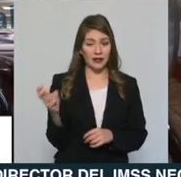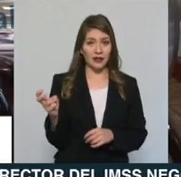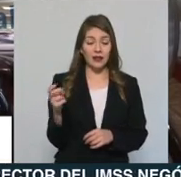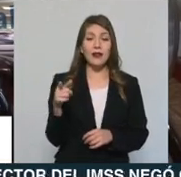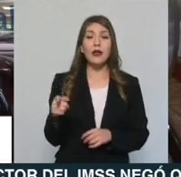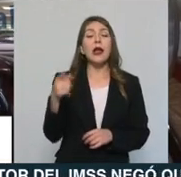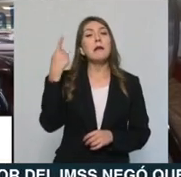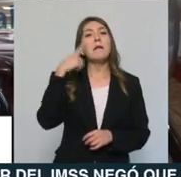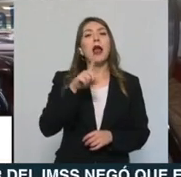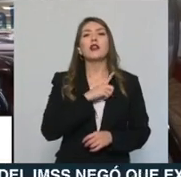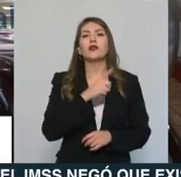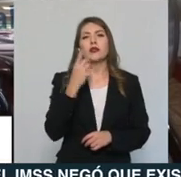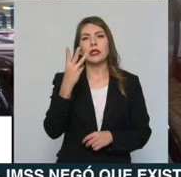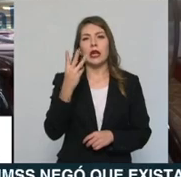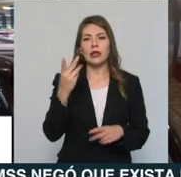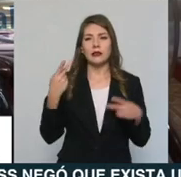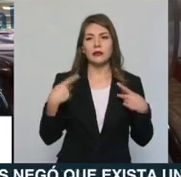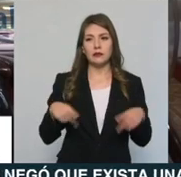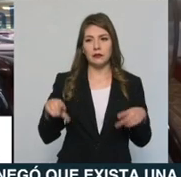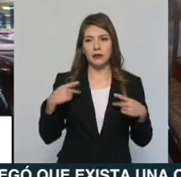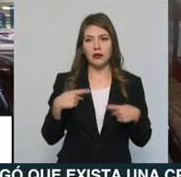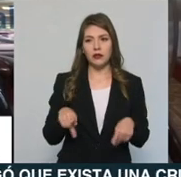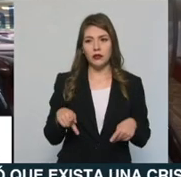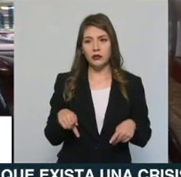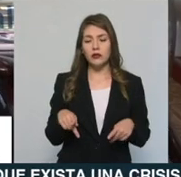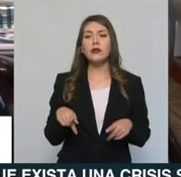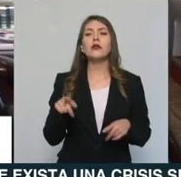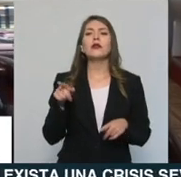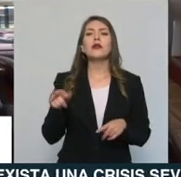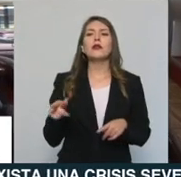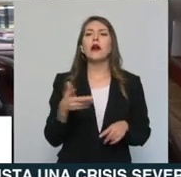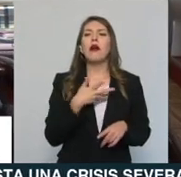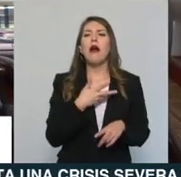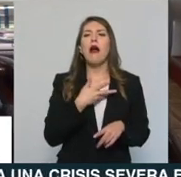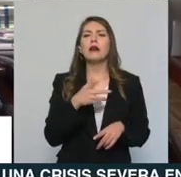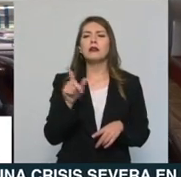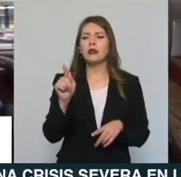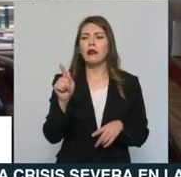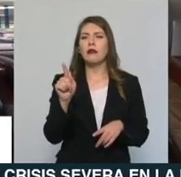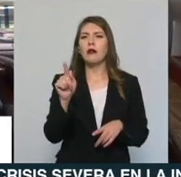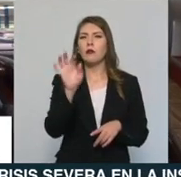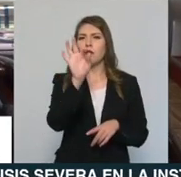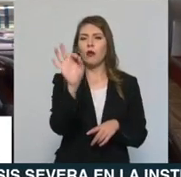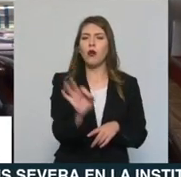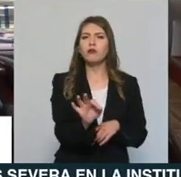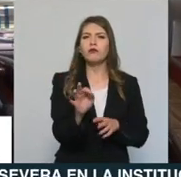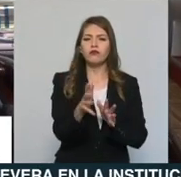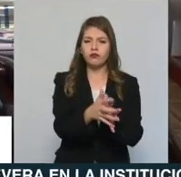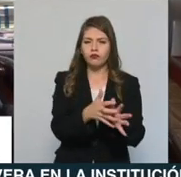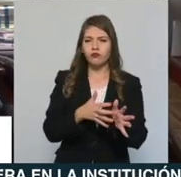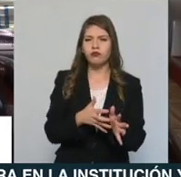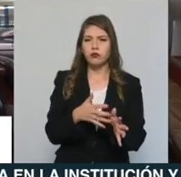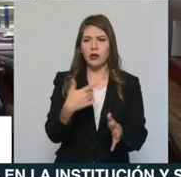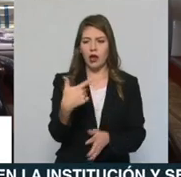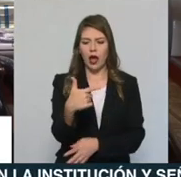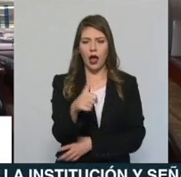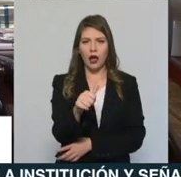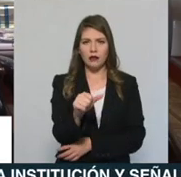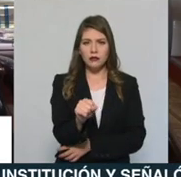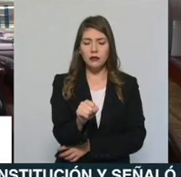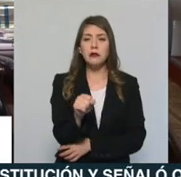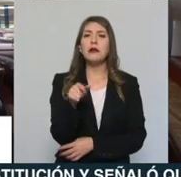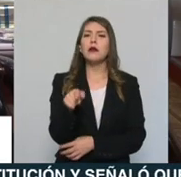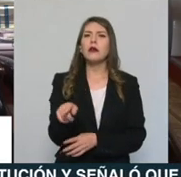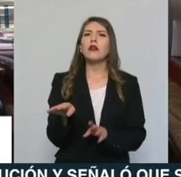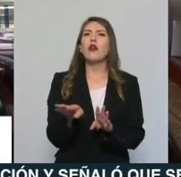la gran ventaja es que tenemos un 70% de ahorro en gas y pues es una inversión al fin y